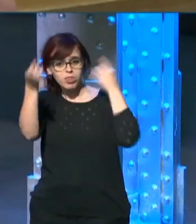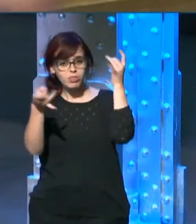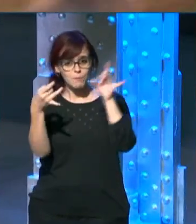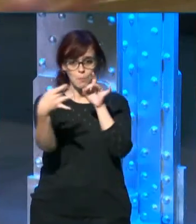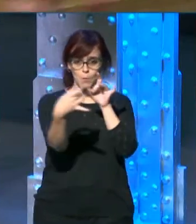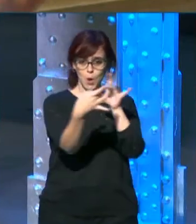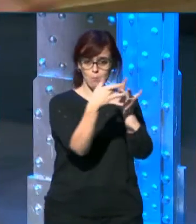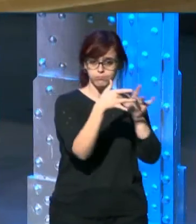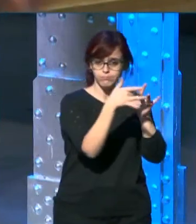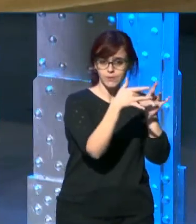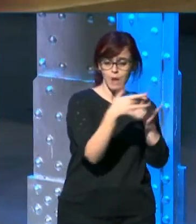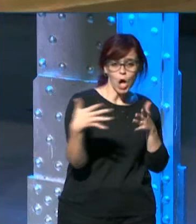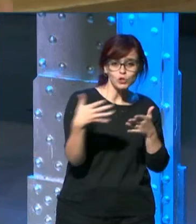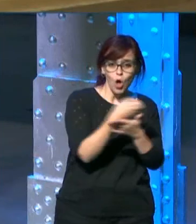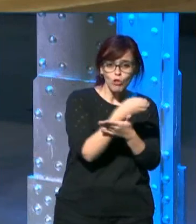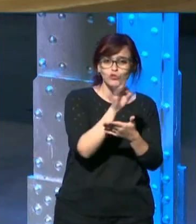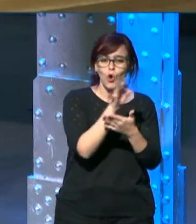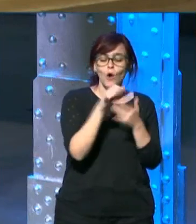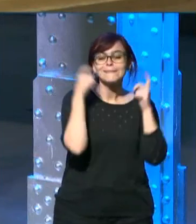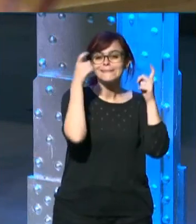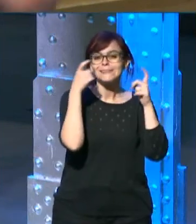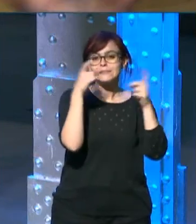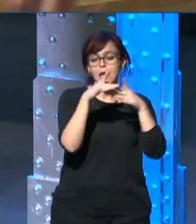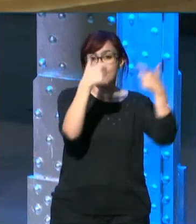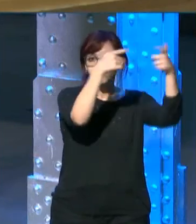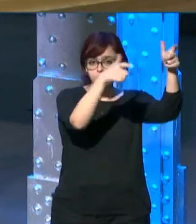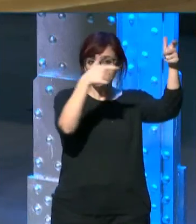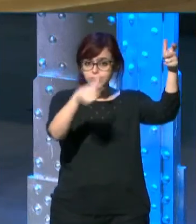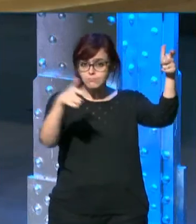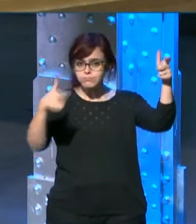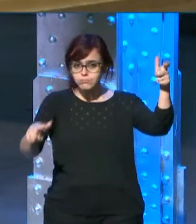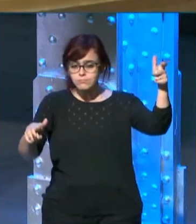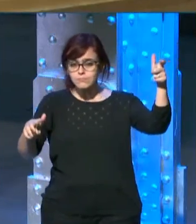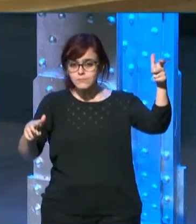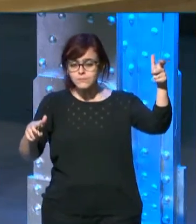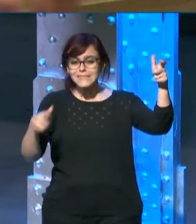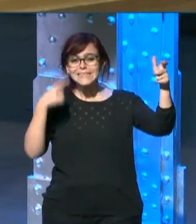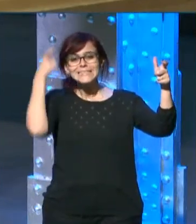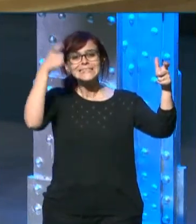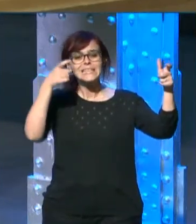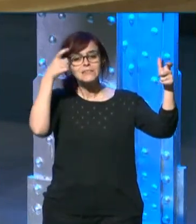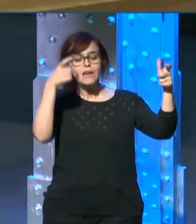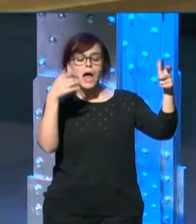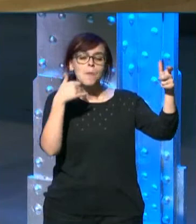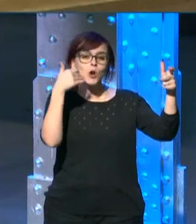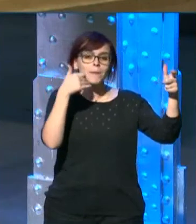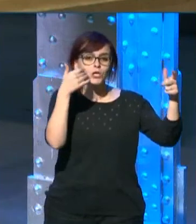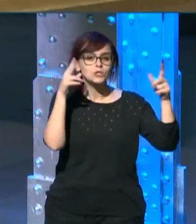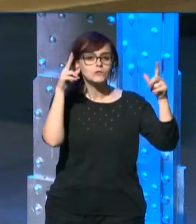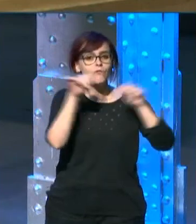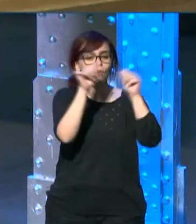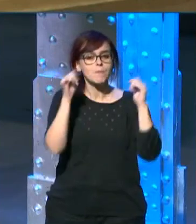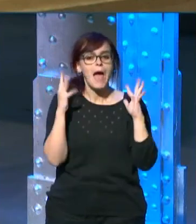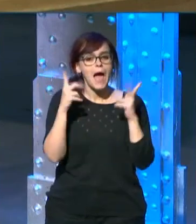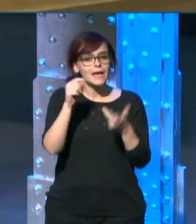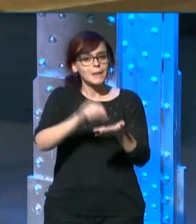O cómo podemos arrancar, ¿no? En una organización que está así compartimentada por funciones a trabajar de esta manera más ágil. ¿Voy yo?